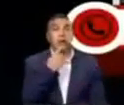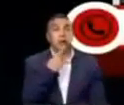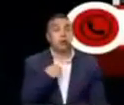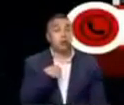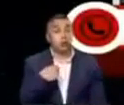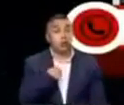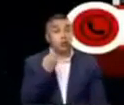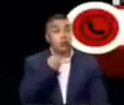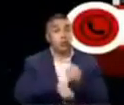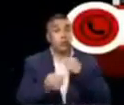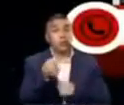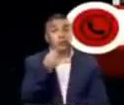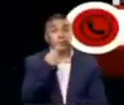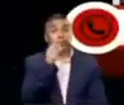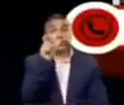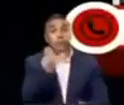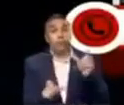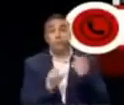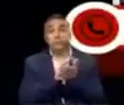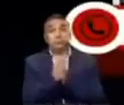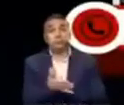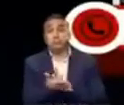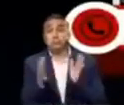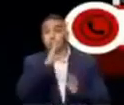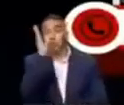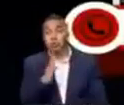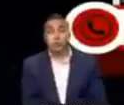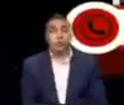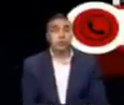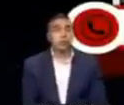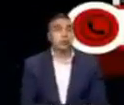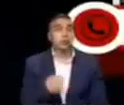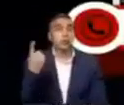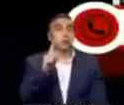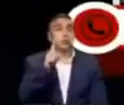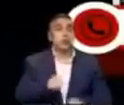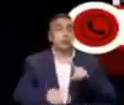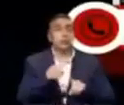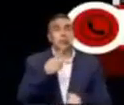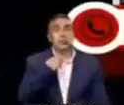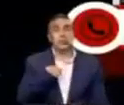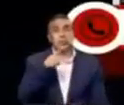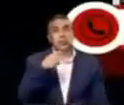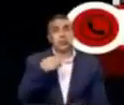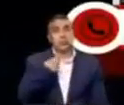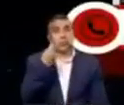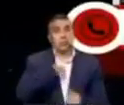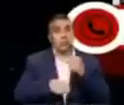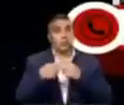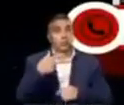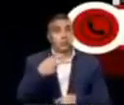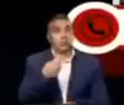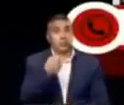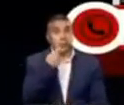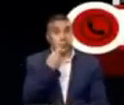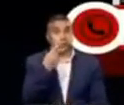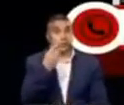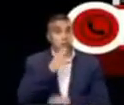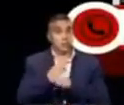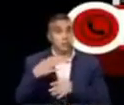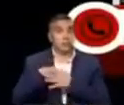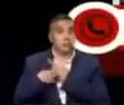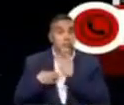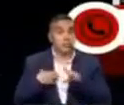si yo he vendido esa medicina alguna persona nadie o simplemente un amigo medio y todo está vendiendo en zumo y